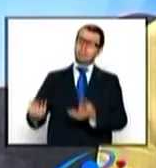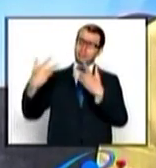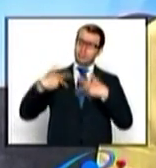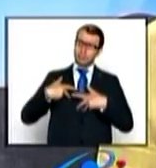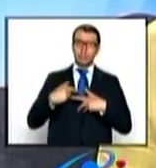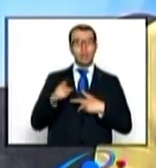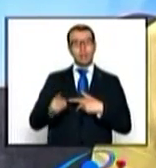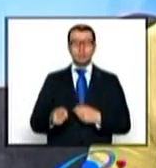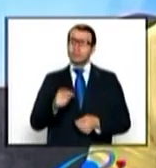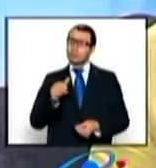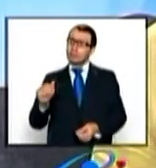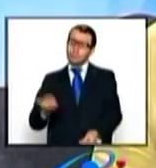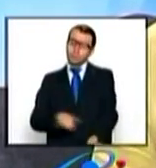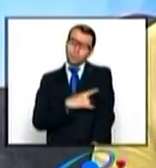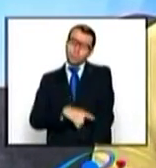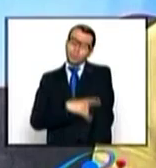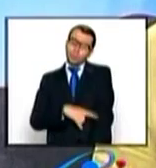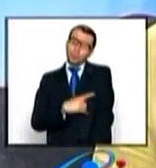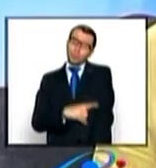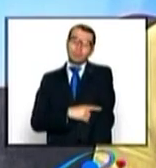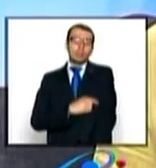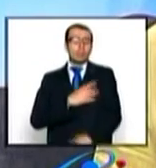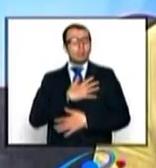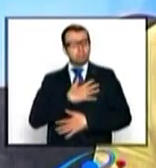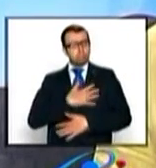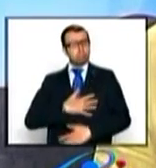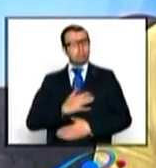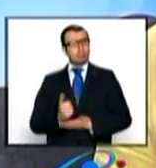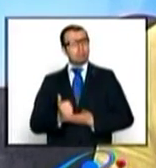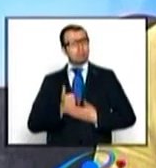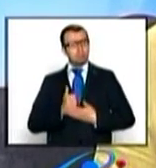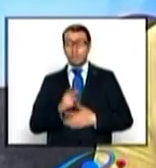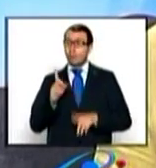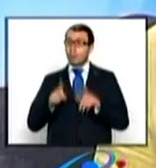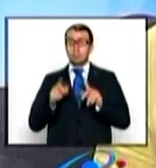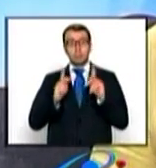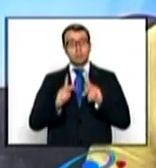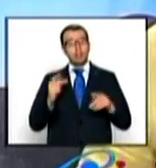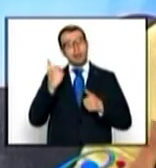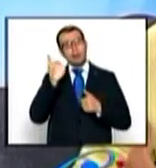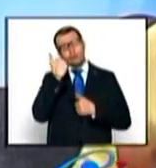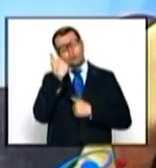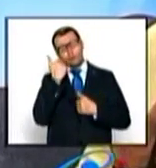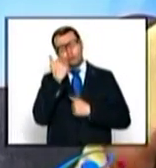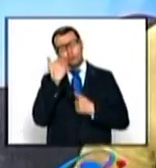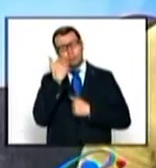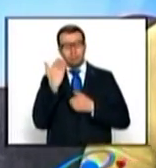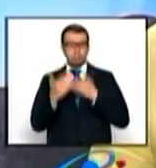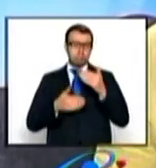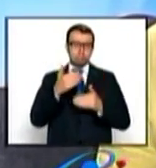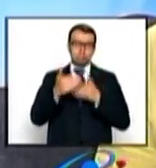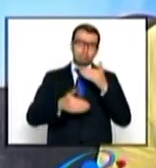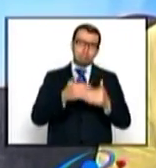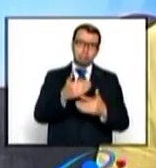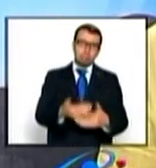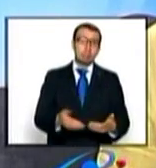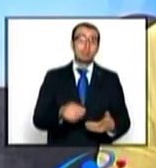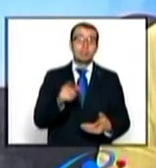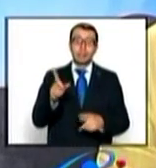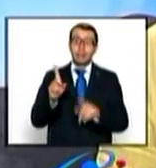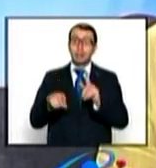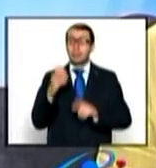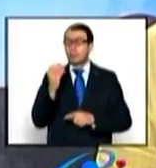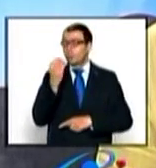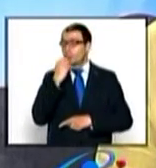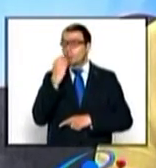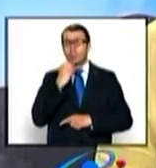sueros. Entonces vemos personas con tratamientos de enfermedades crónicas y degenerativas que se les ha comprometido su estado nutricional